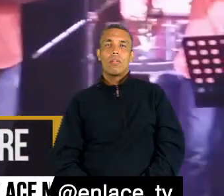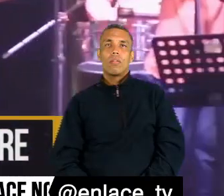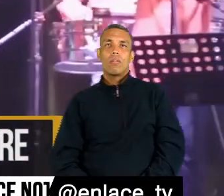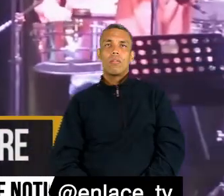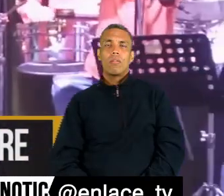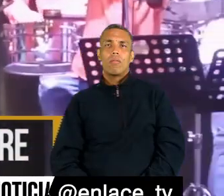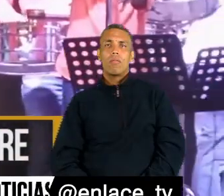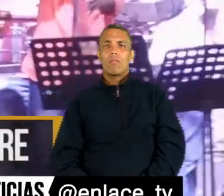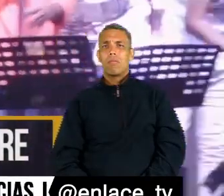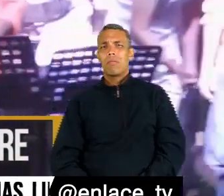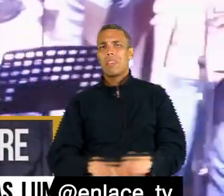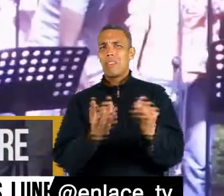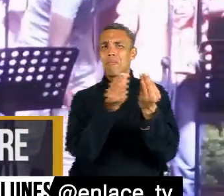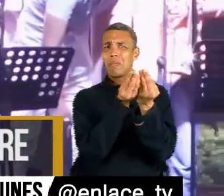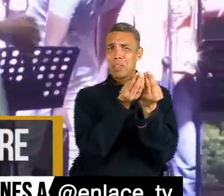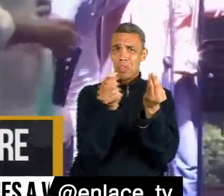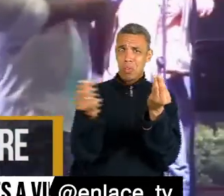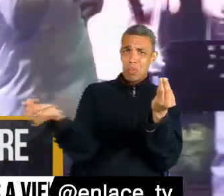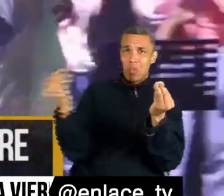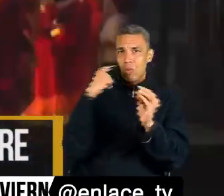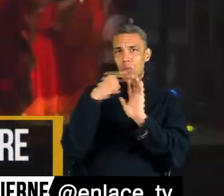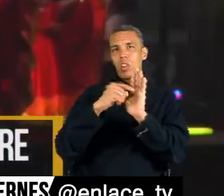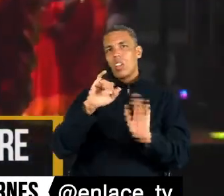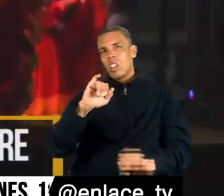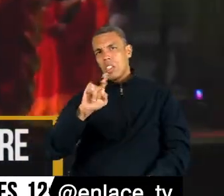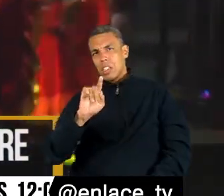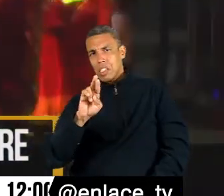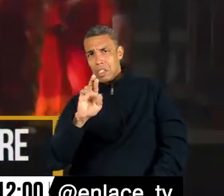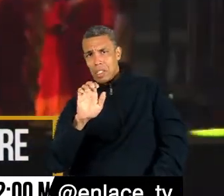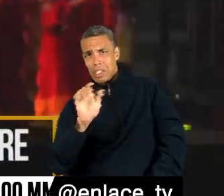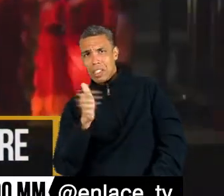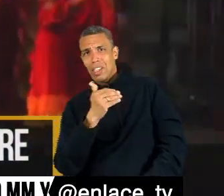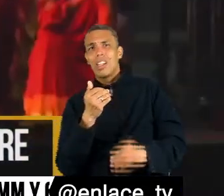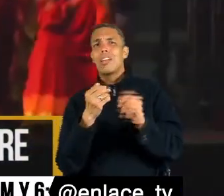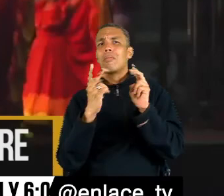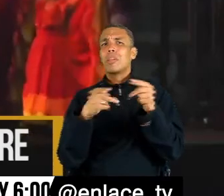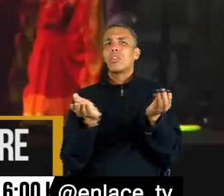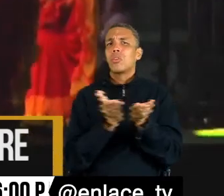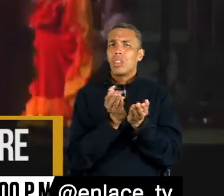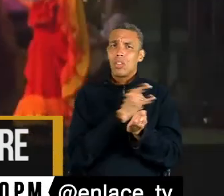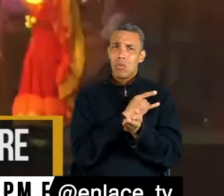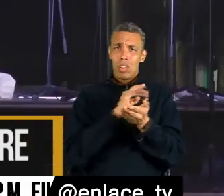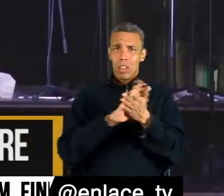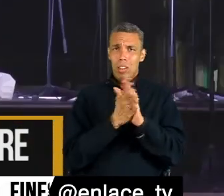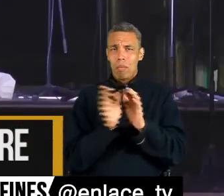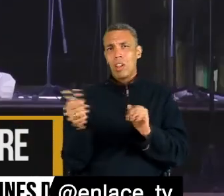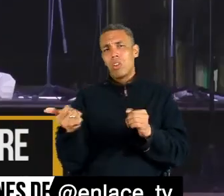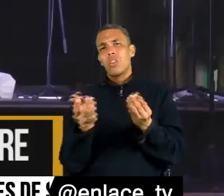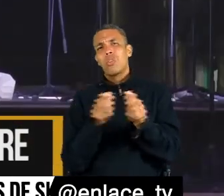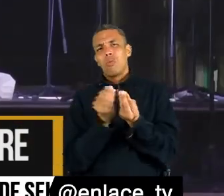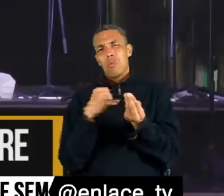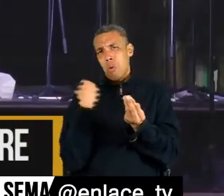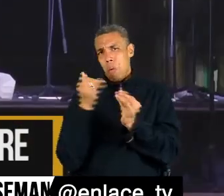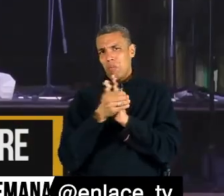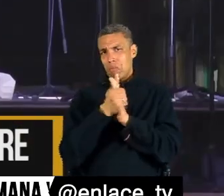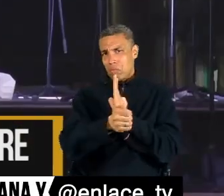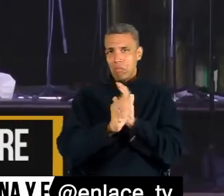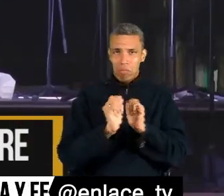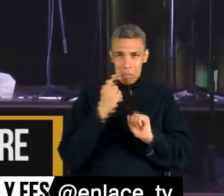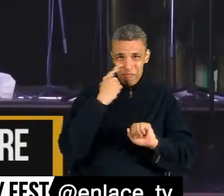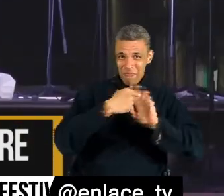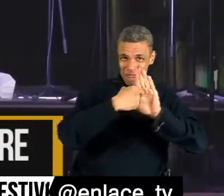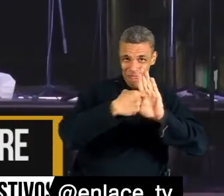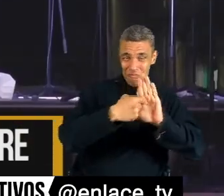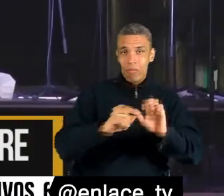Entre otros artistas hicieron lo propio Israel Acosta, estudiante de la Universidad de La Paz y talento juvenil. De igual forma, en la presentación del